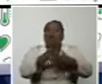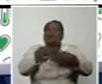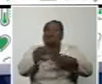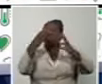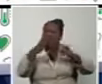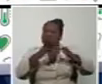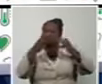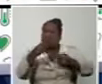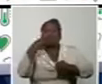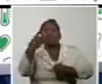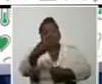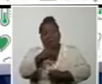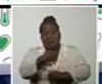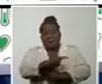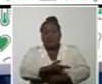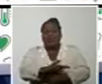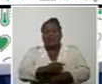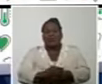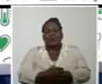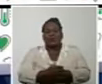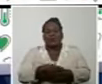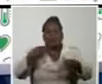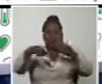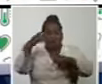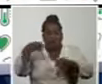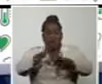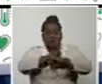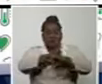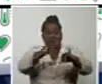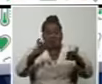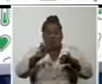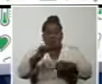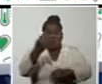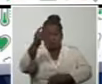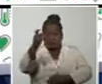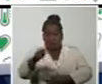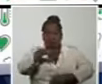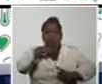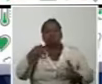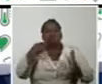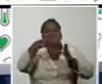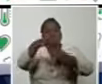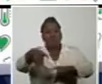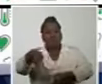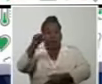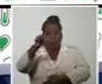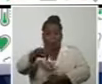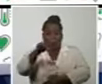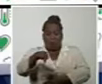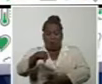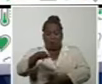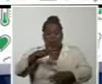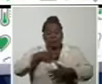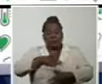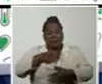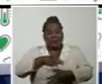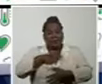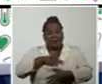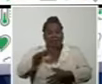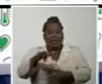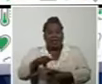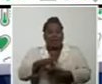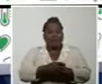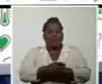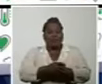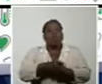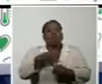de ayer se daba a conocer un caso fallecido. Para la jornada de hoy estamos de alguna manera también